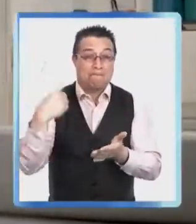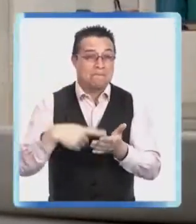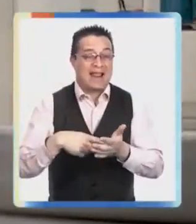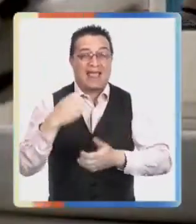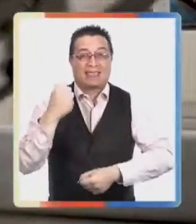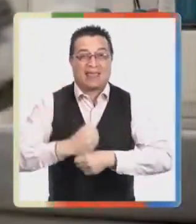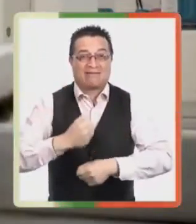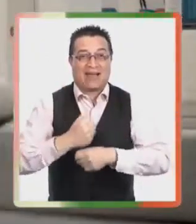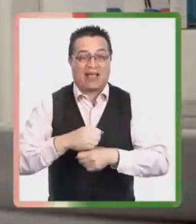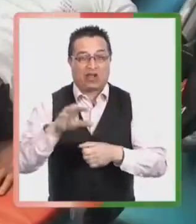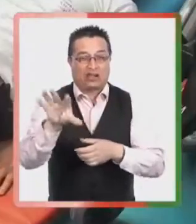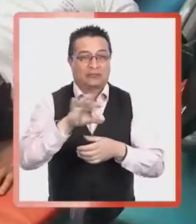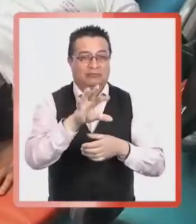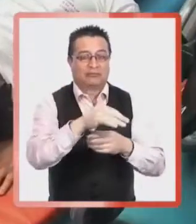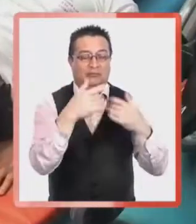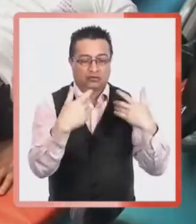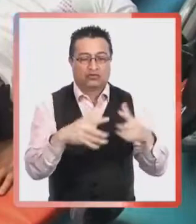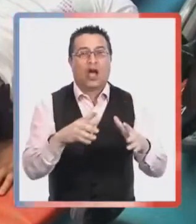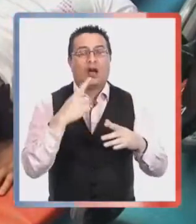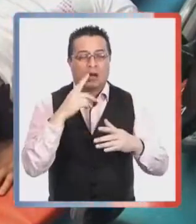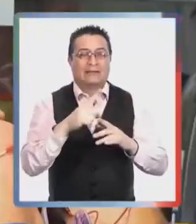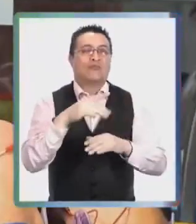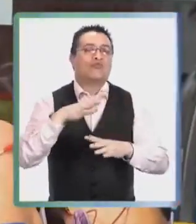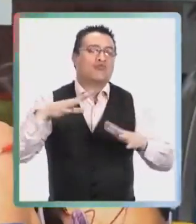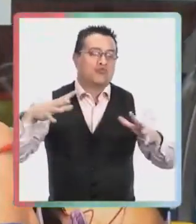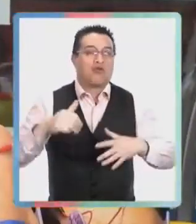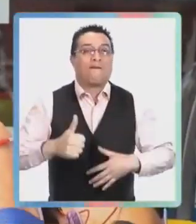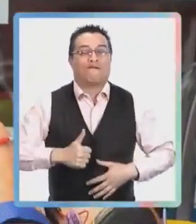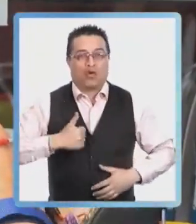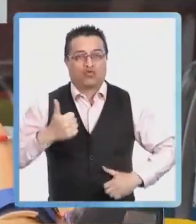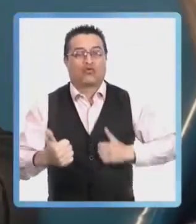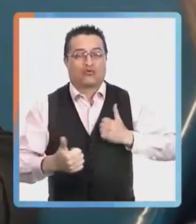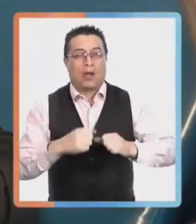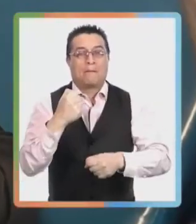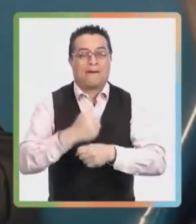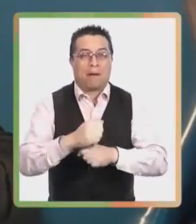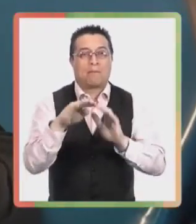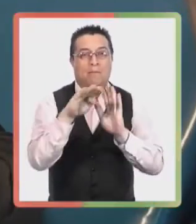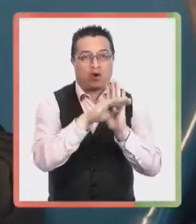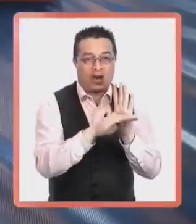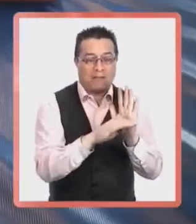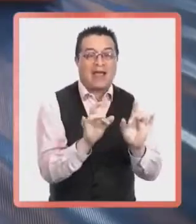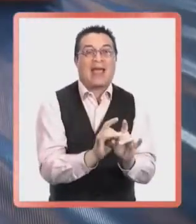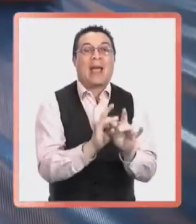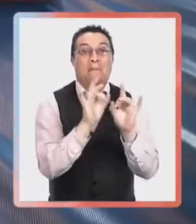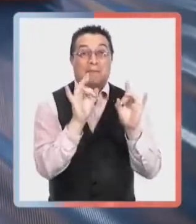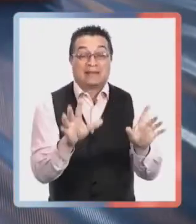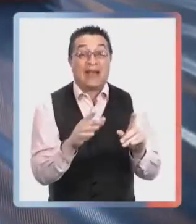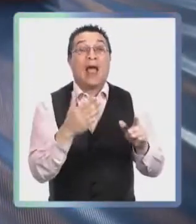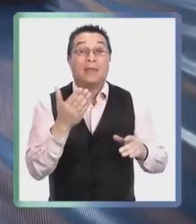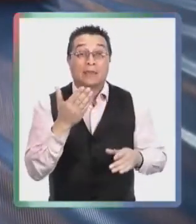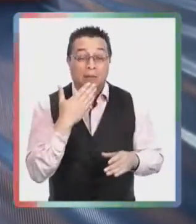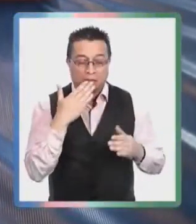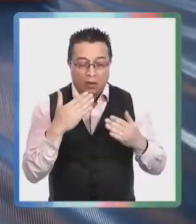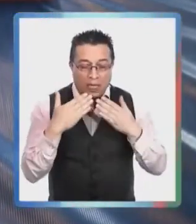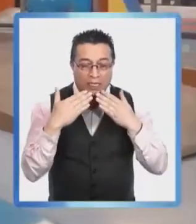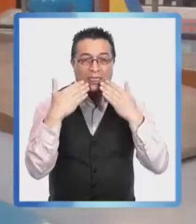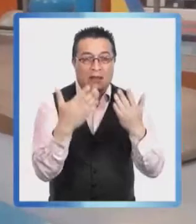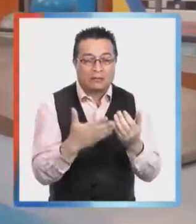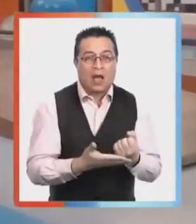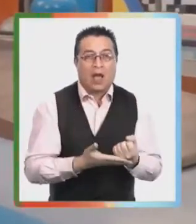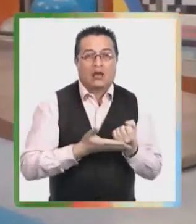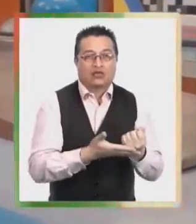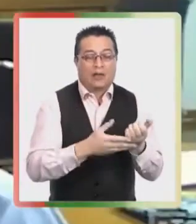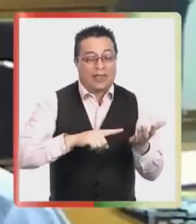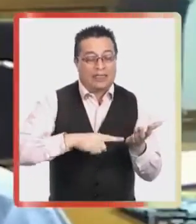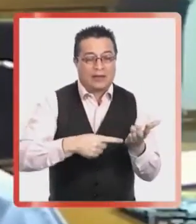trabajadores también con cientos de voluntarios que trabajan en programas específicos y con ellos también hemos entregado